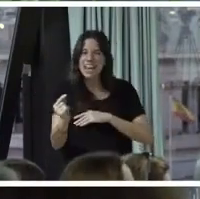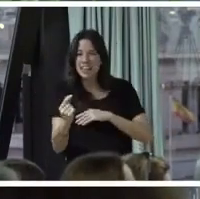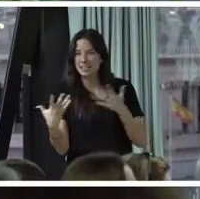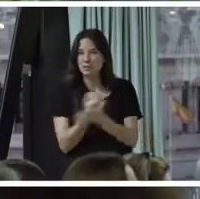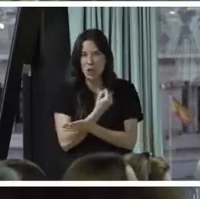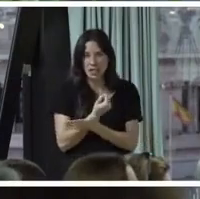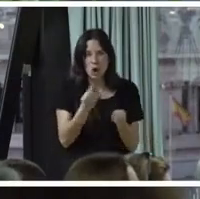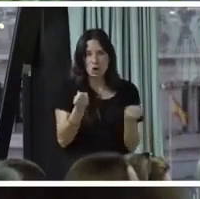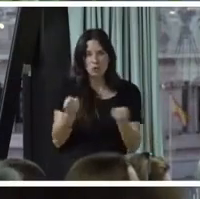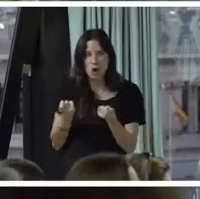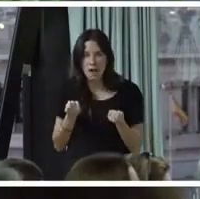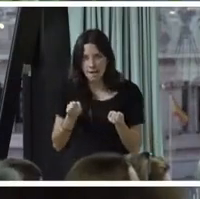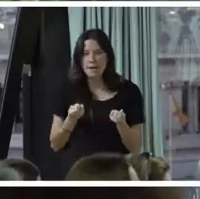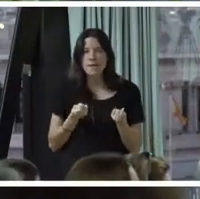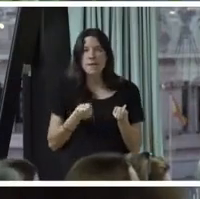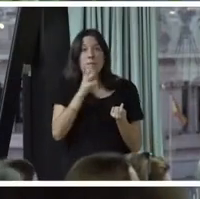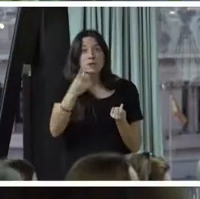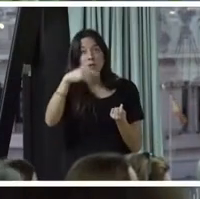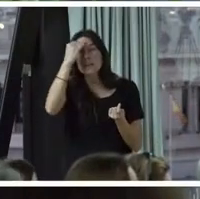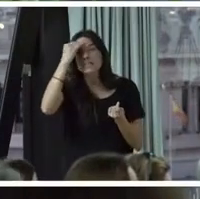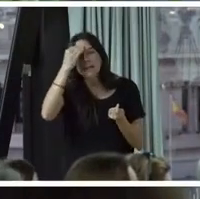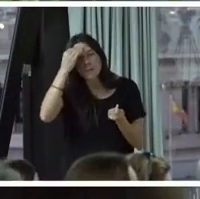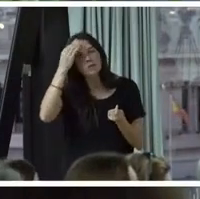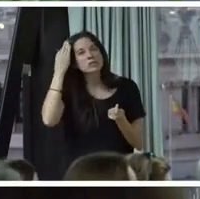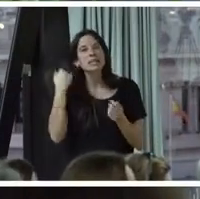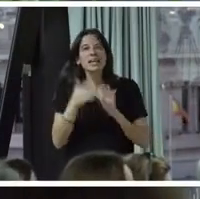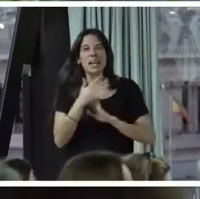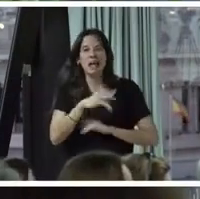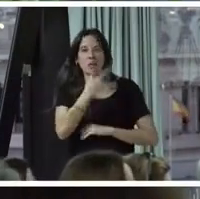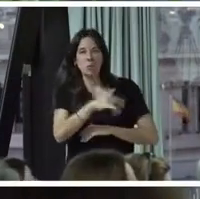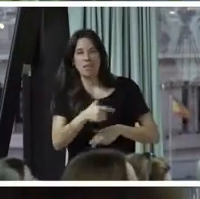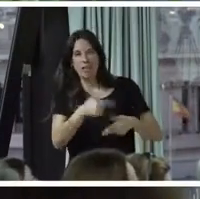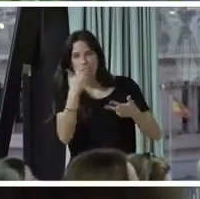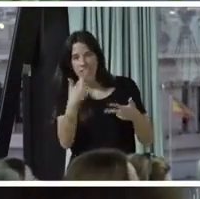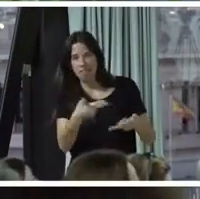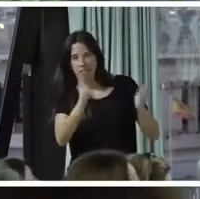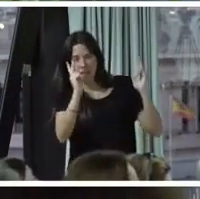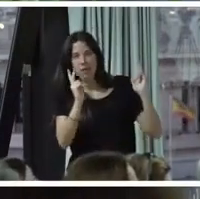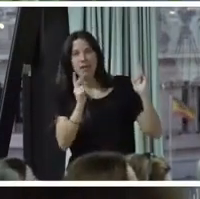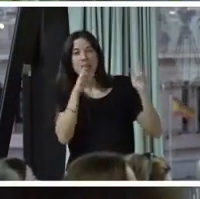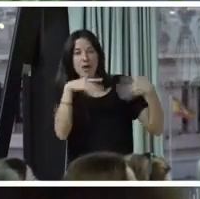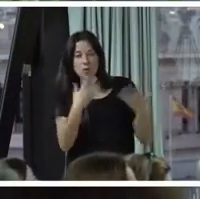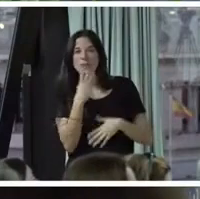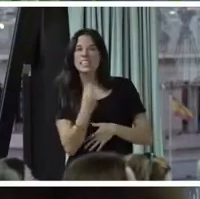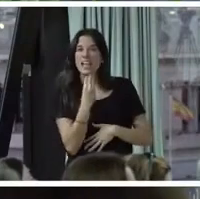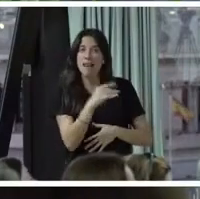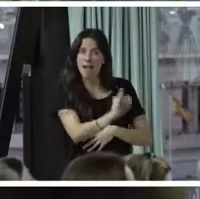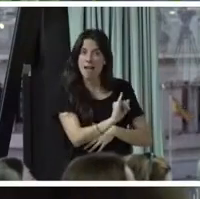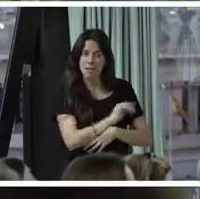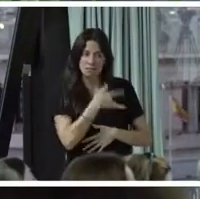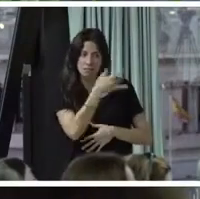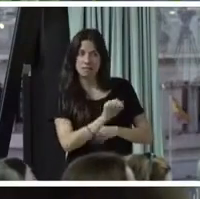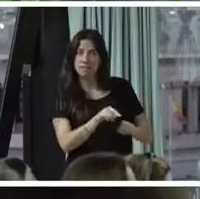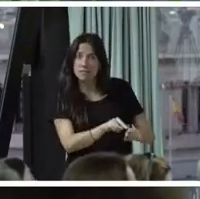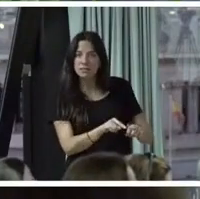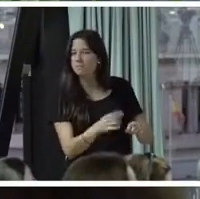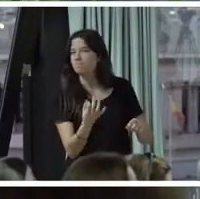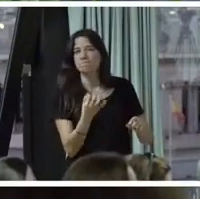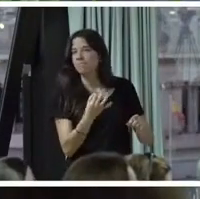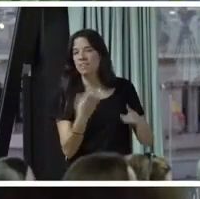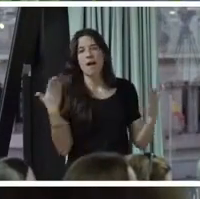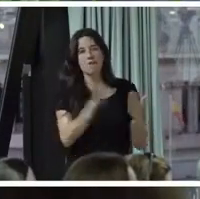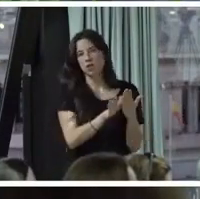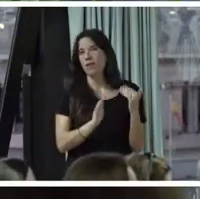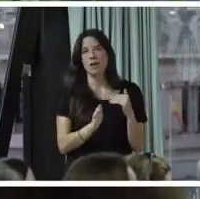franja por ello consideramos que la impunidad de la que hoy goza Israel debemos hacerle